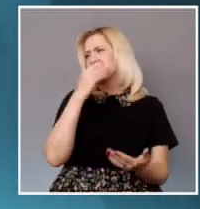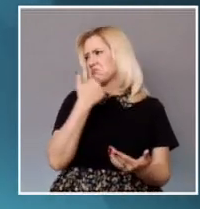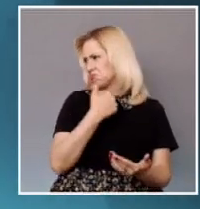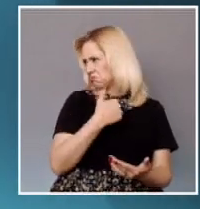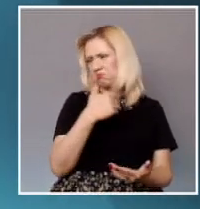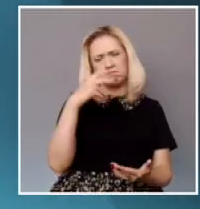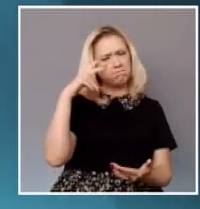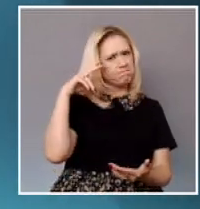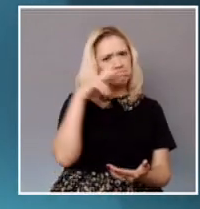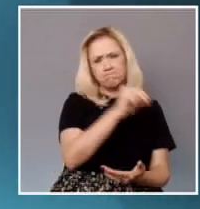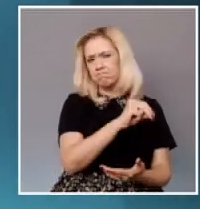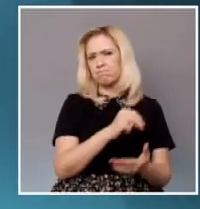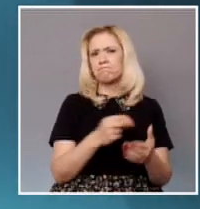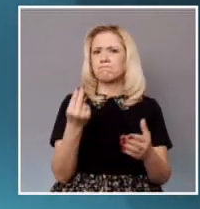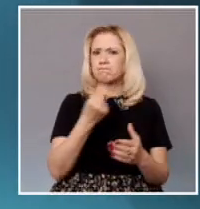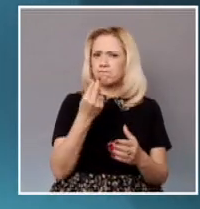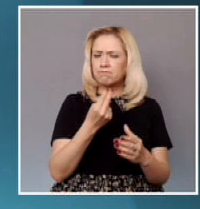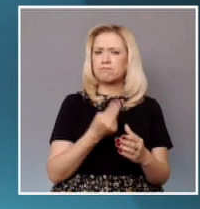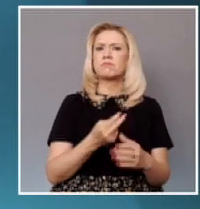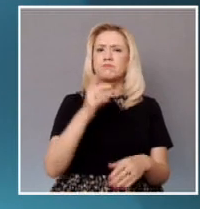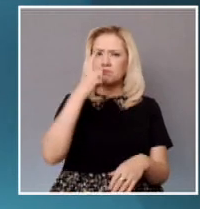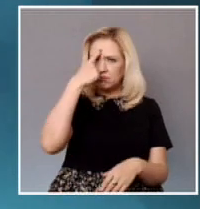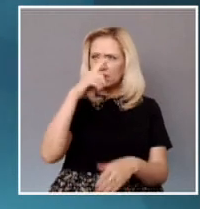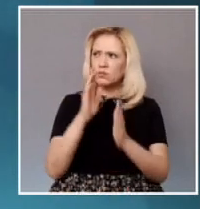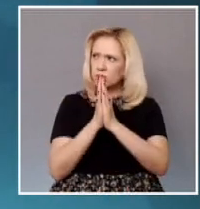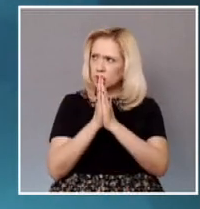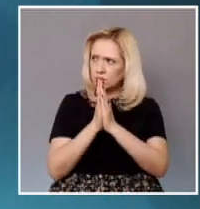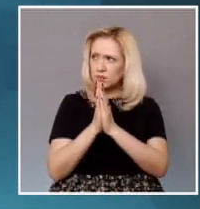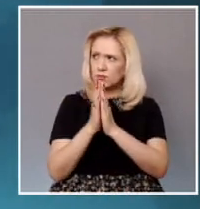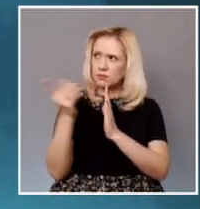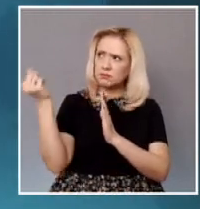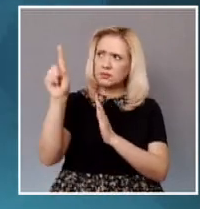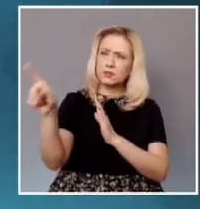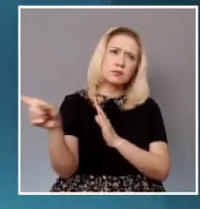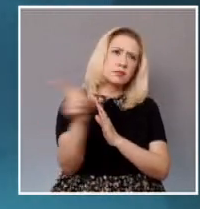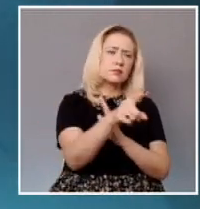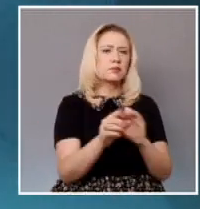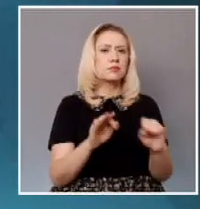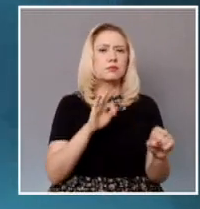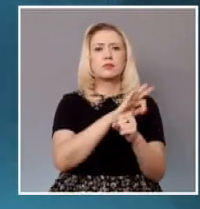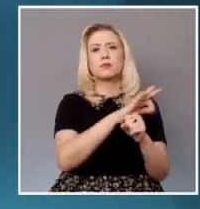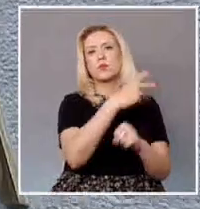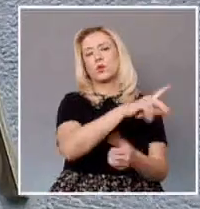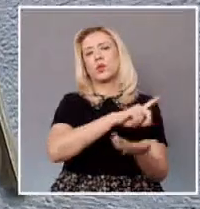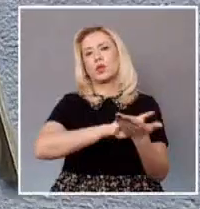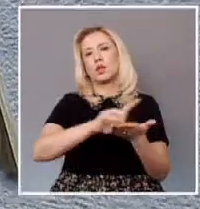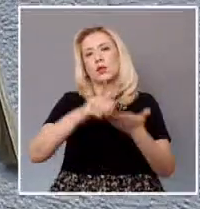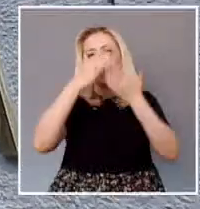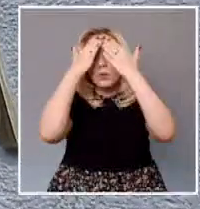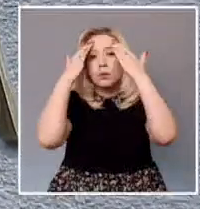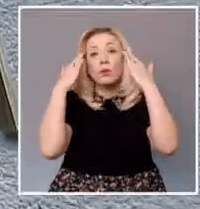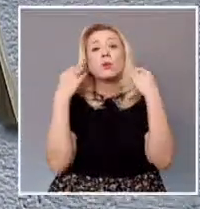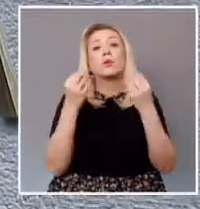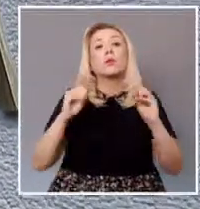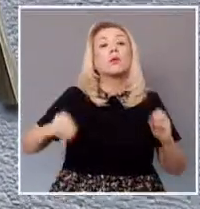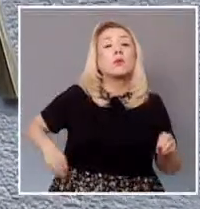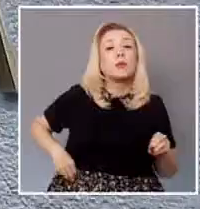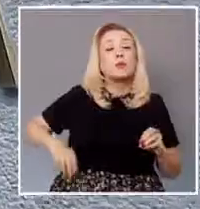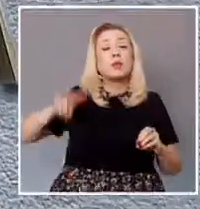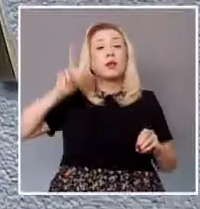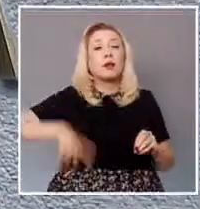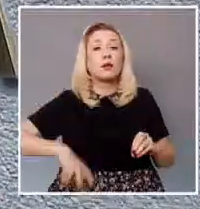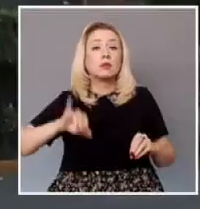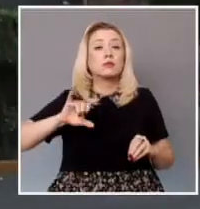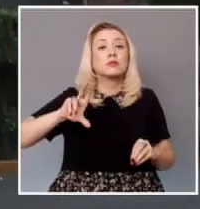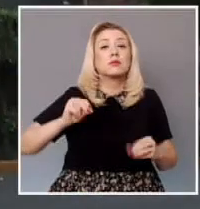nueva en la que libre las órdenes que resulten necesarias para proteger su derecho a la presunción de inocencia en la tramitación del proceso penal,